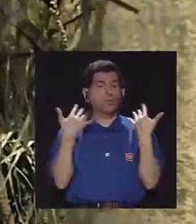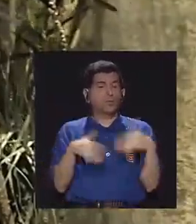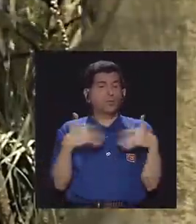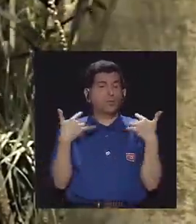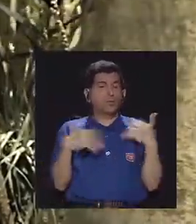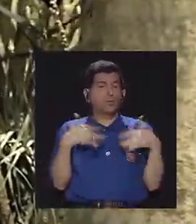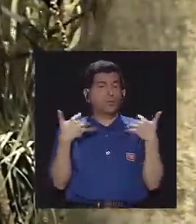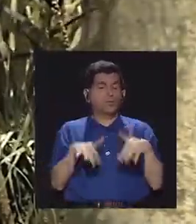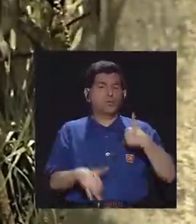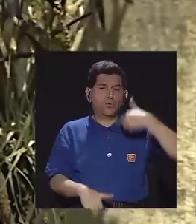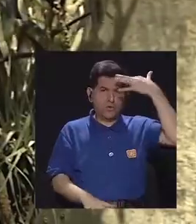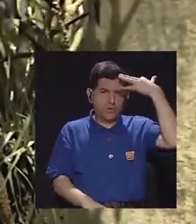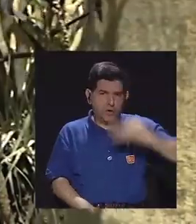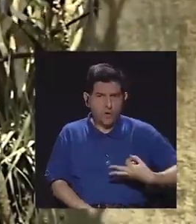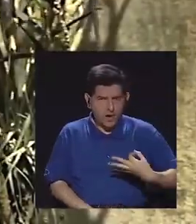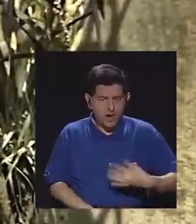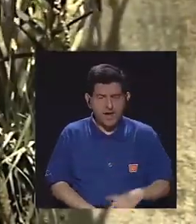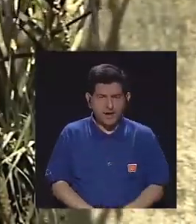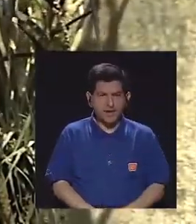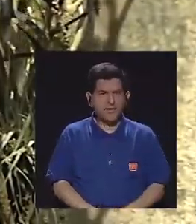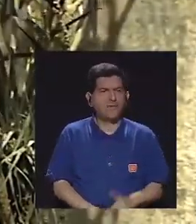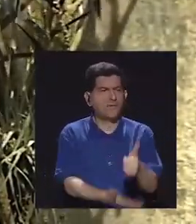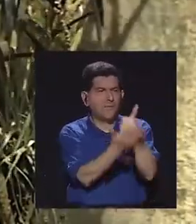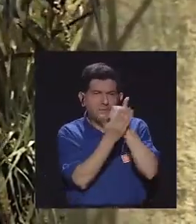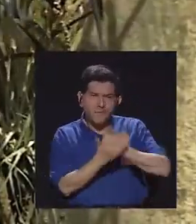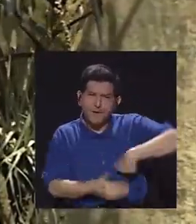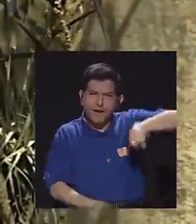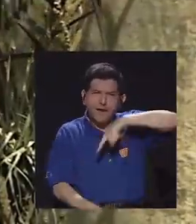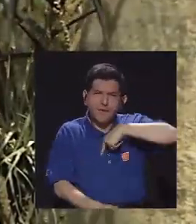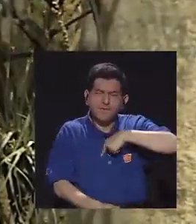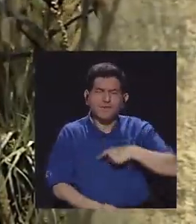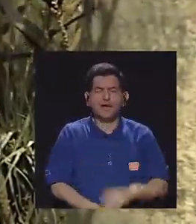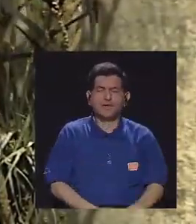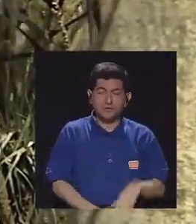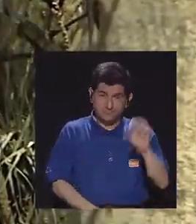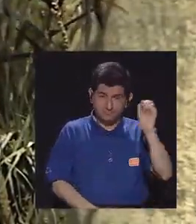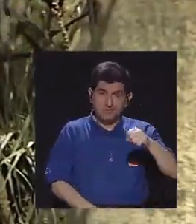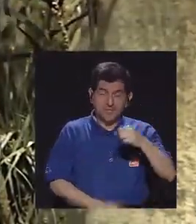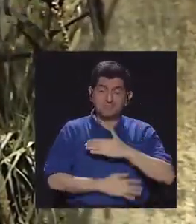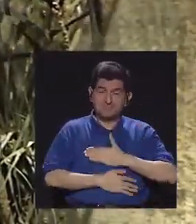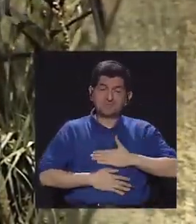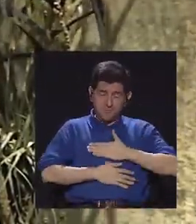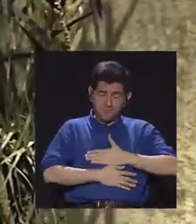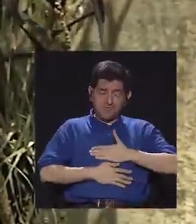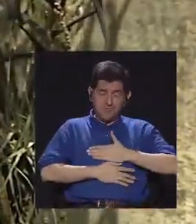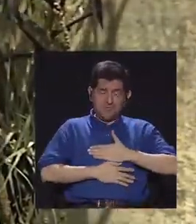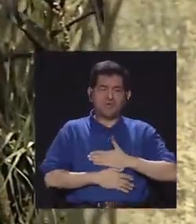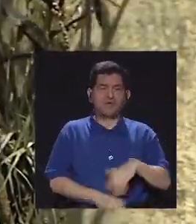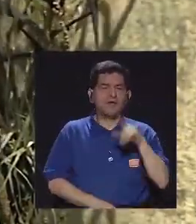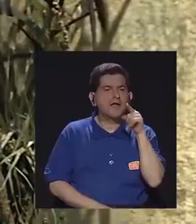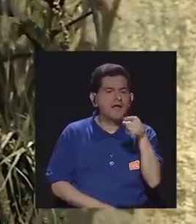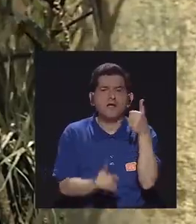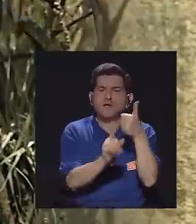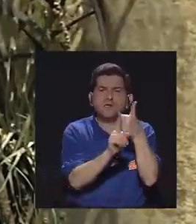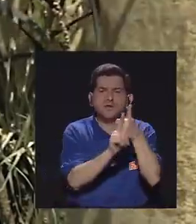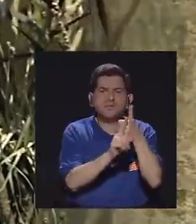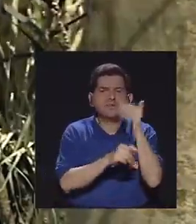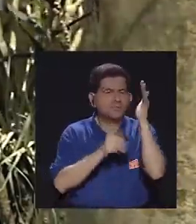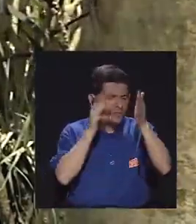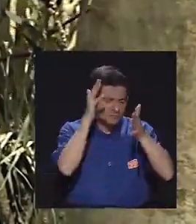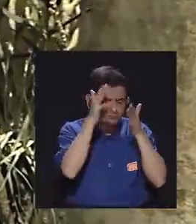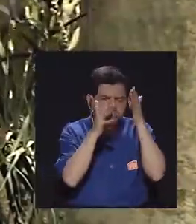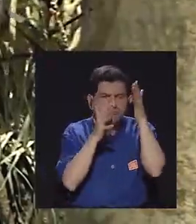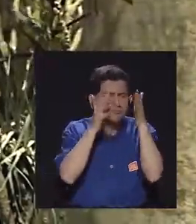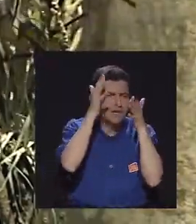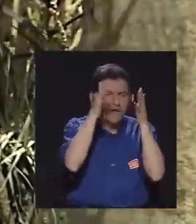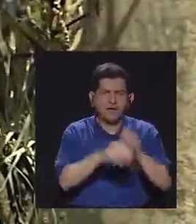¿verdad? Y creo que lo que nos ha ayudado mucho es esa parte lúdica. Y ellos son los que van